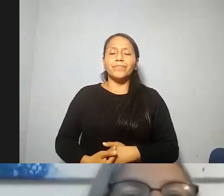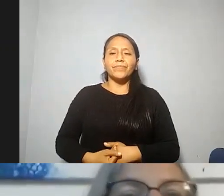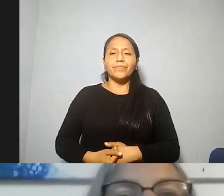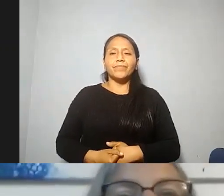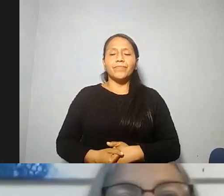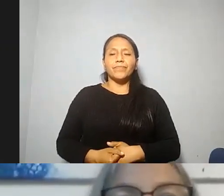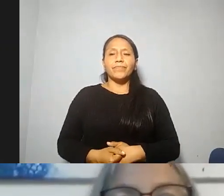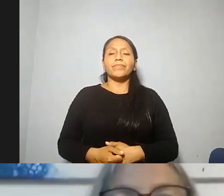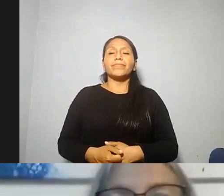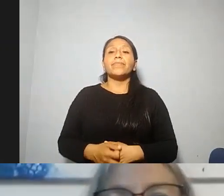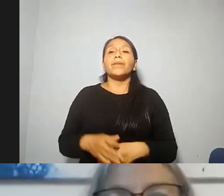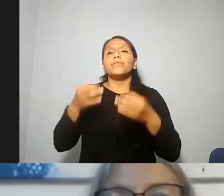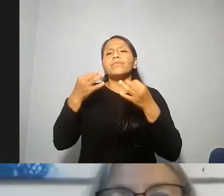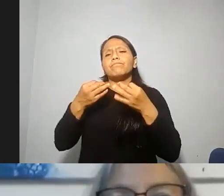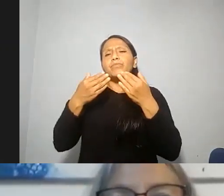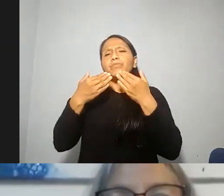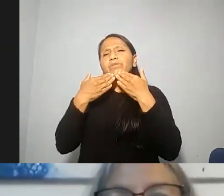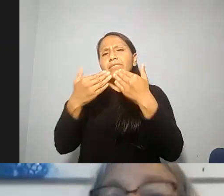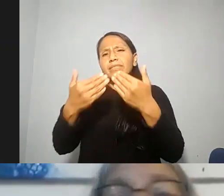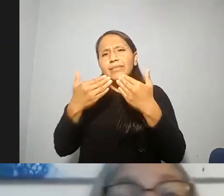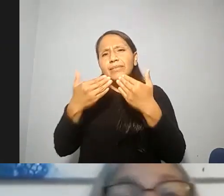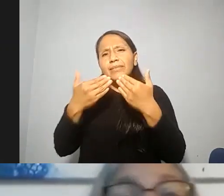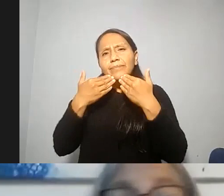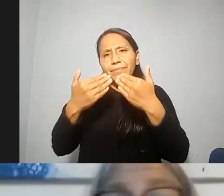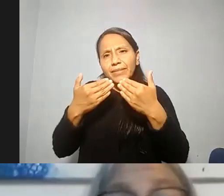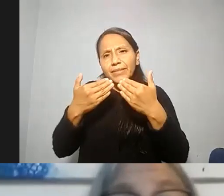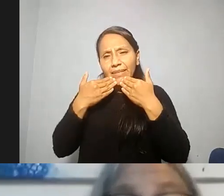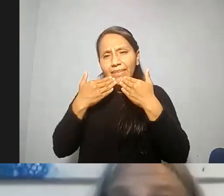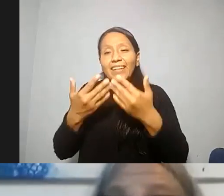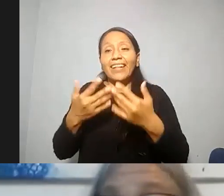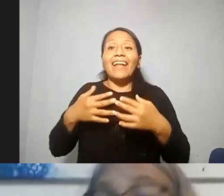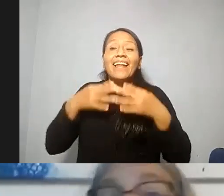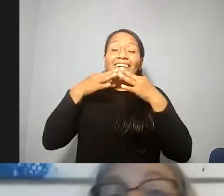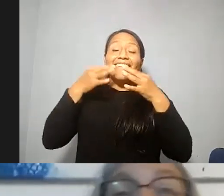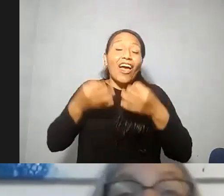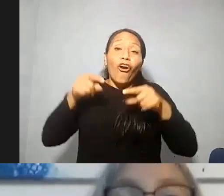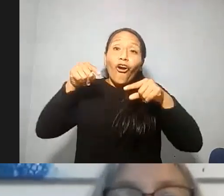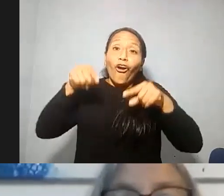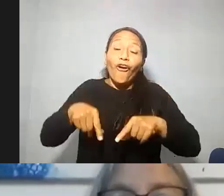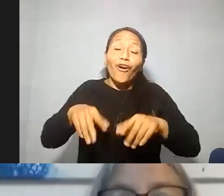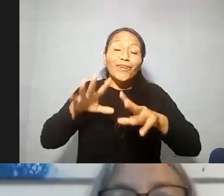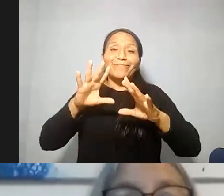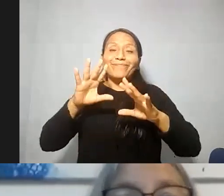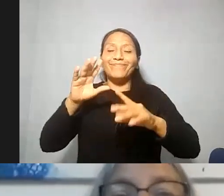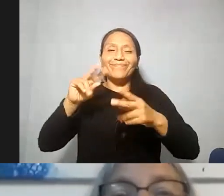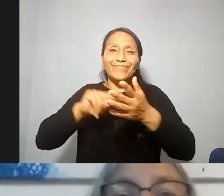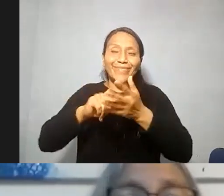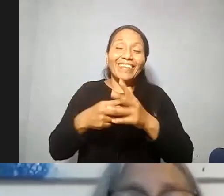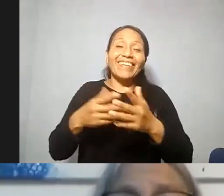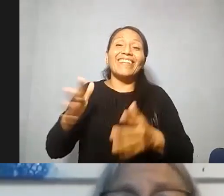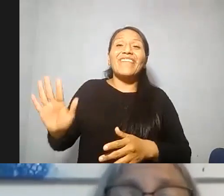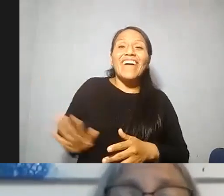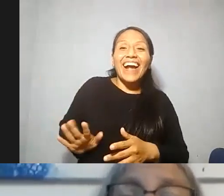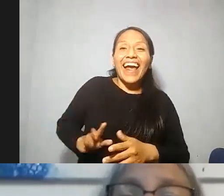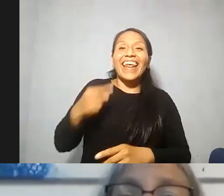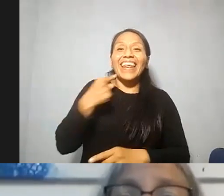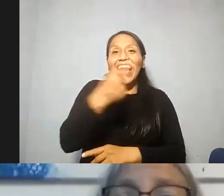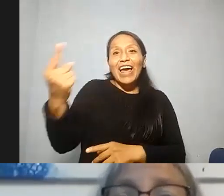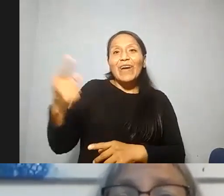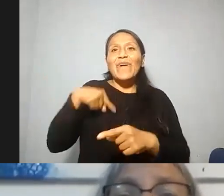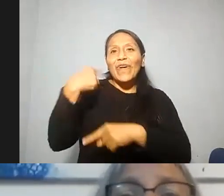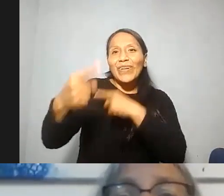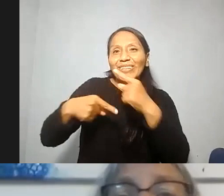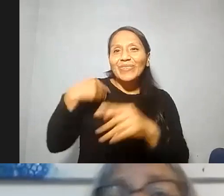Bueno, muchísimas gracias. Con todo lo que nos pasó, seguimos con ganas de que cada uno siga hablando, porque me